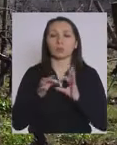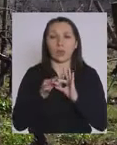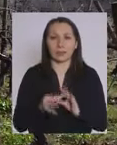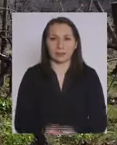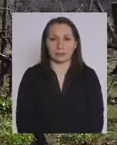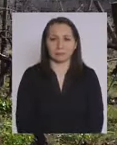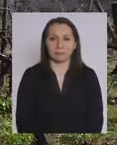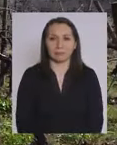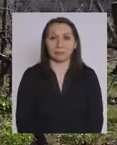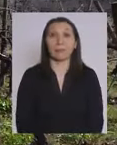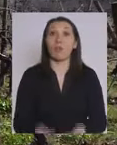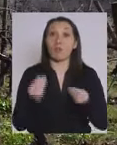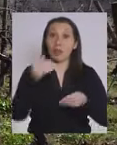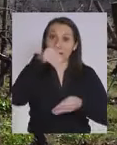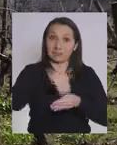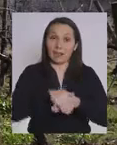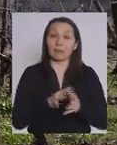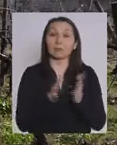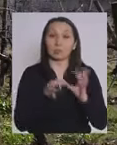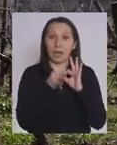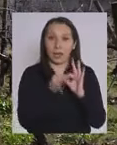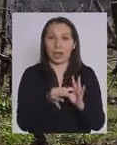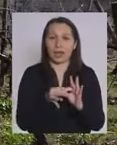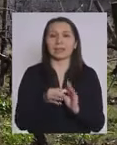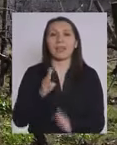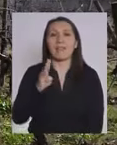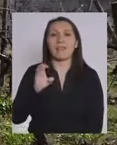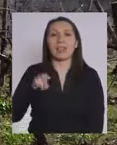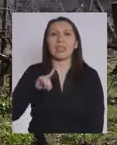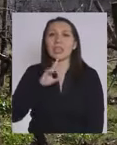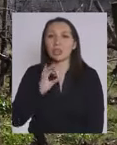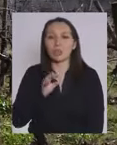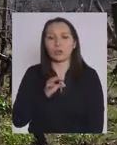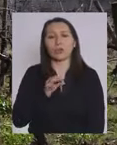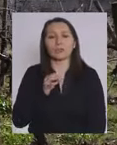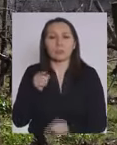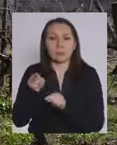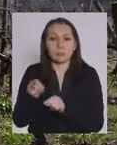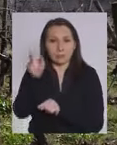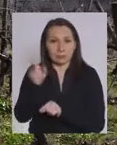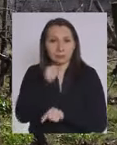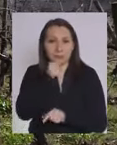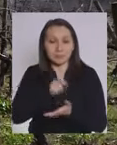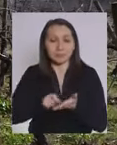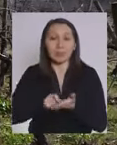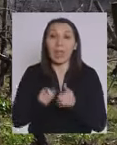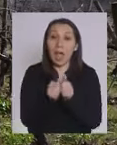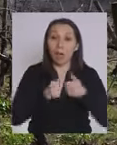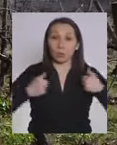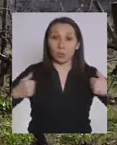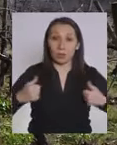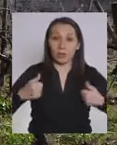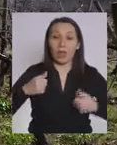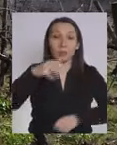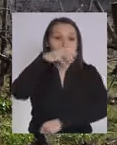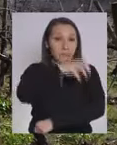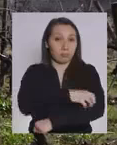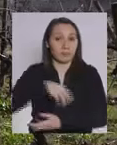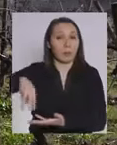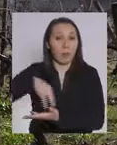buenas muy buenas tardes muchas gracias con pablo benito la autoridad sanitaria de la región del maule ha